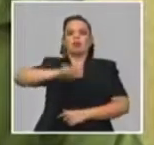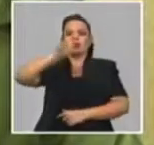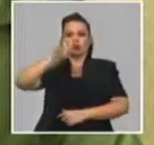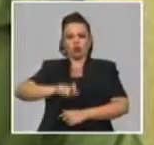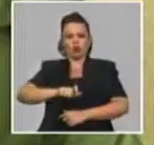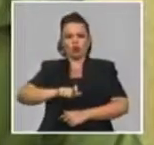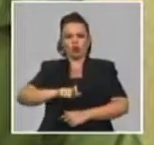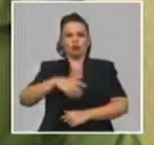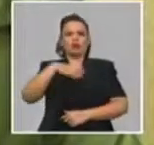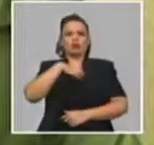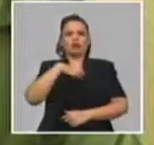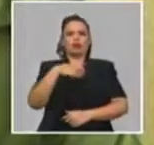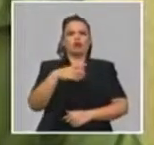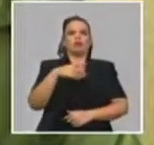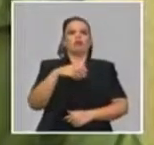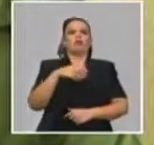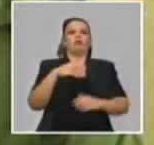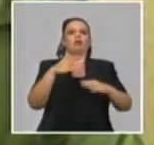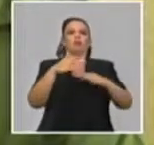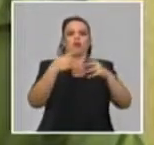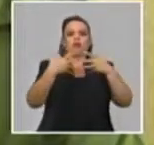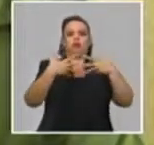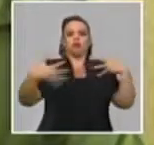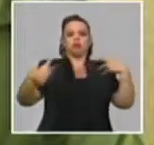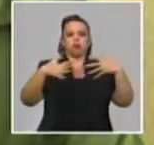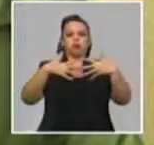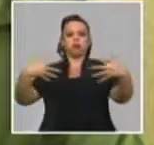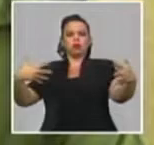86 manzanas el Consejo Popular,